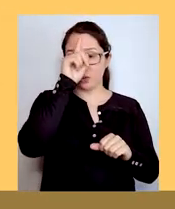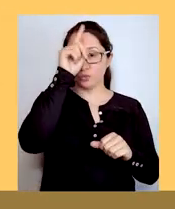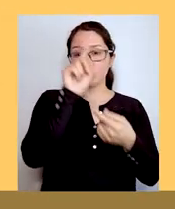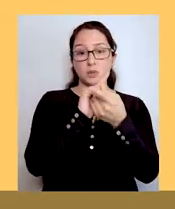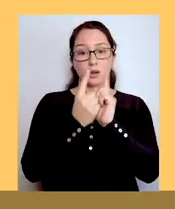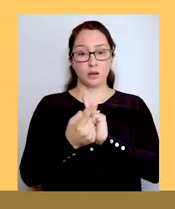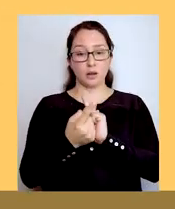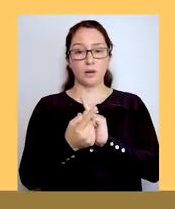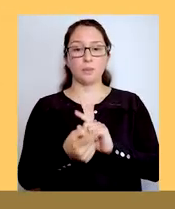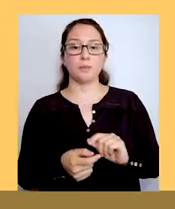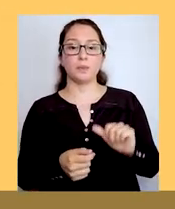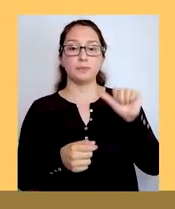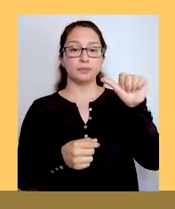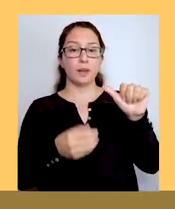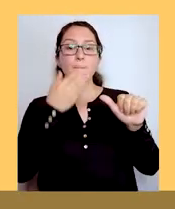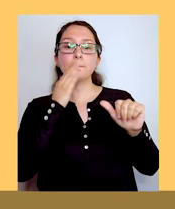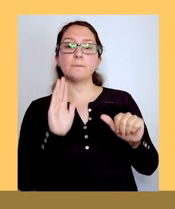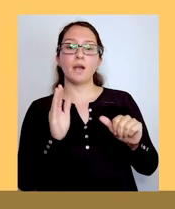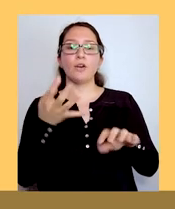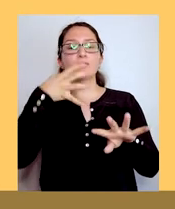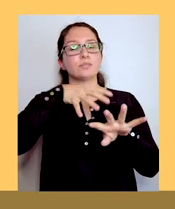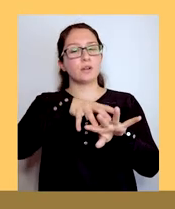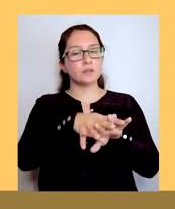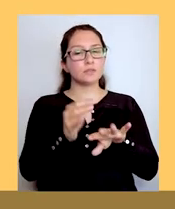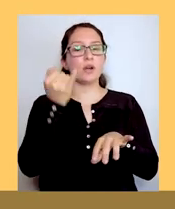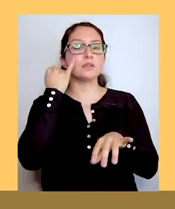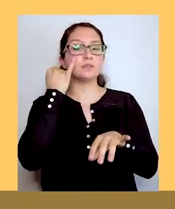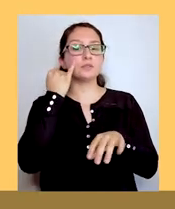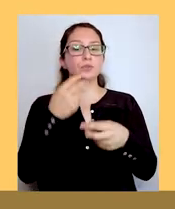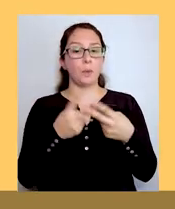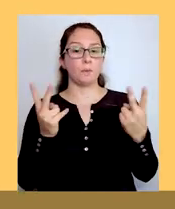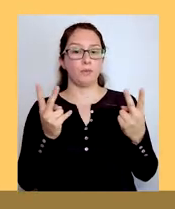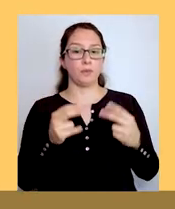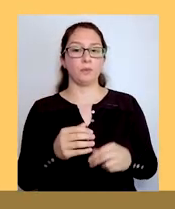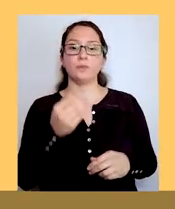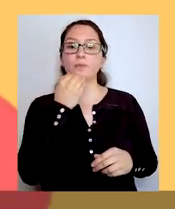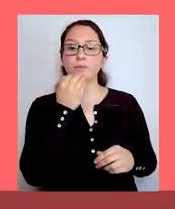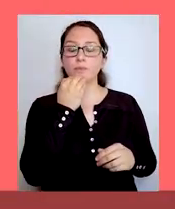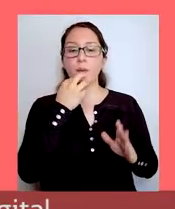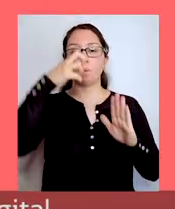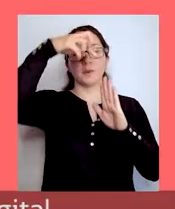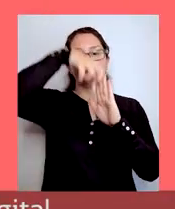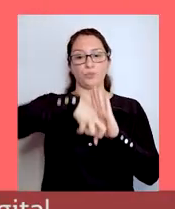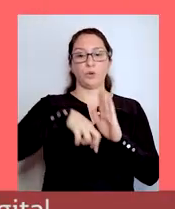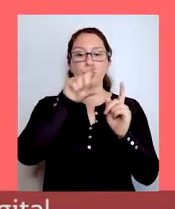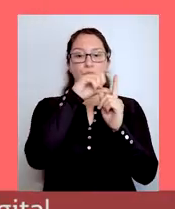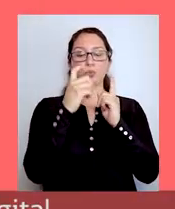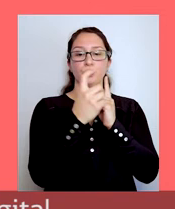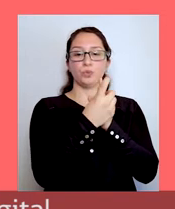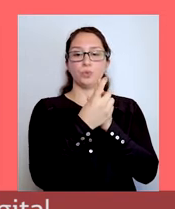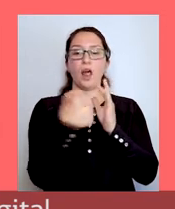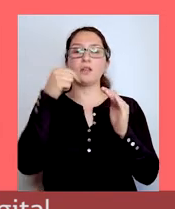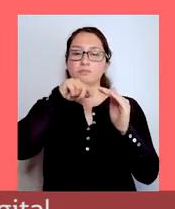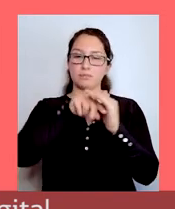la adaptación frente a cambios en el entorno, mejorar la vinculación con las instituciones públicas. Además, al